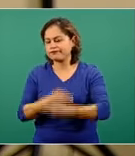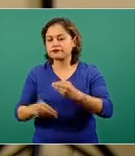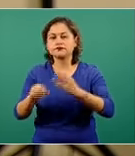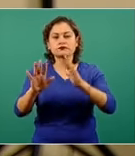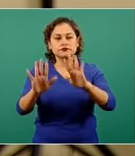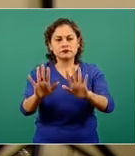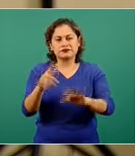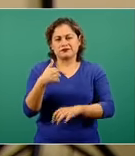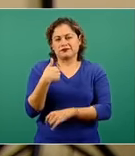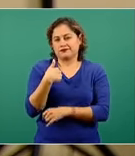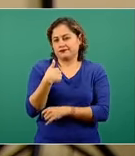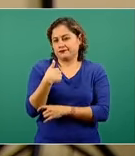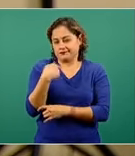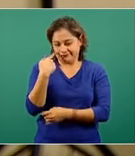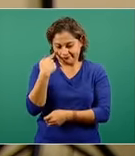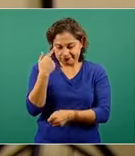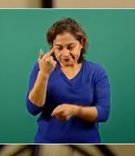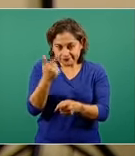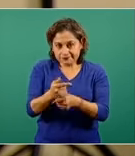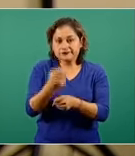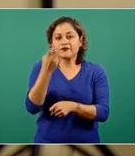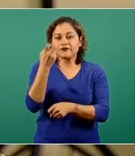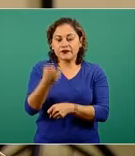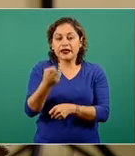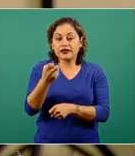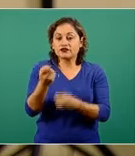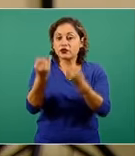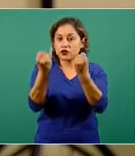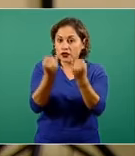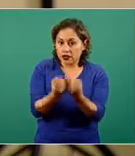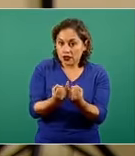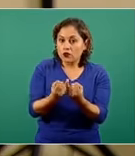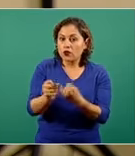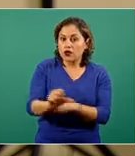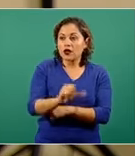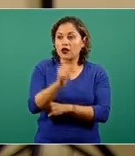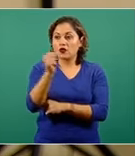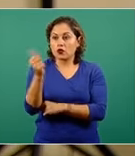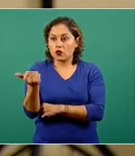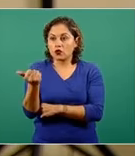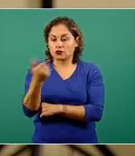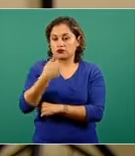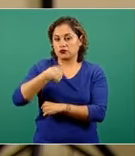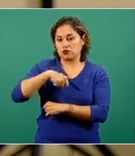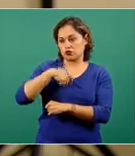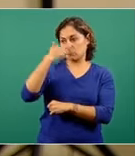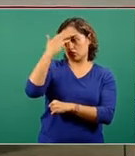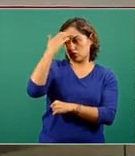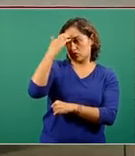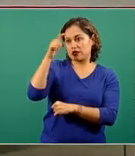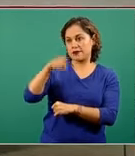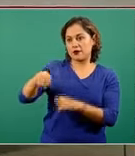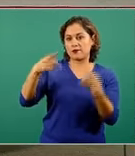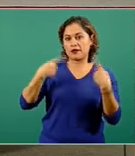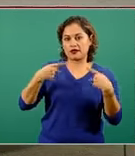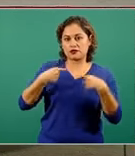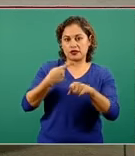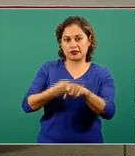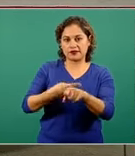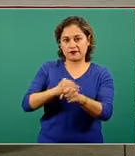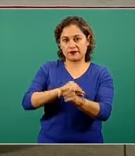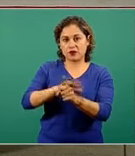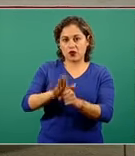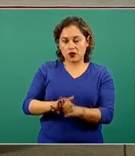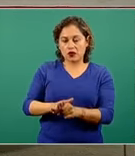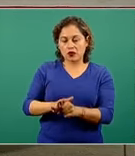un poco como a algo que hemos visto a través de los lectores y de las personas que conocemos que han tenido esta enfermedad, que normalmente se les